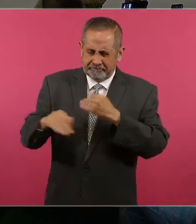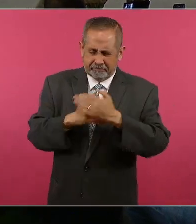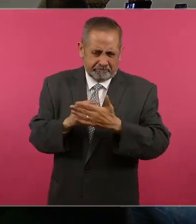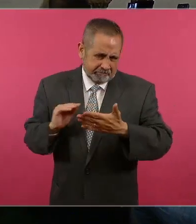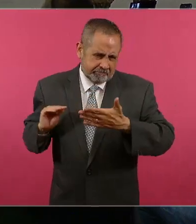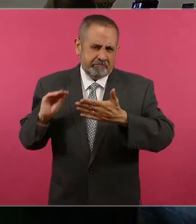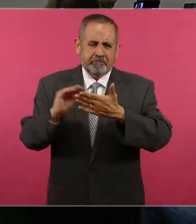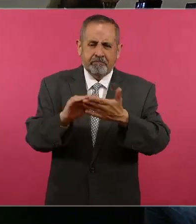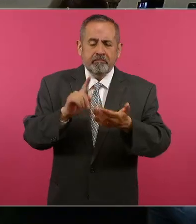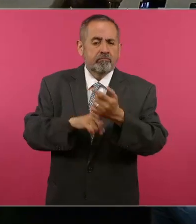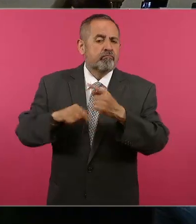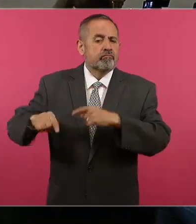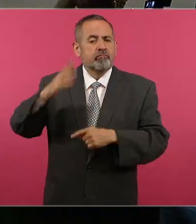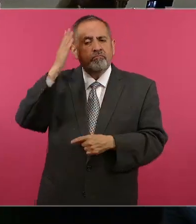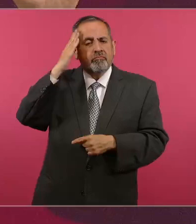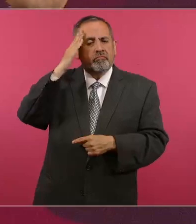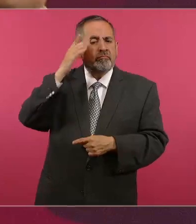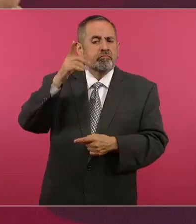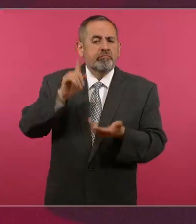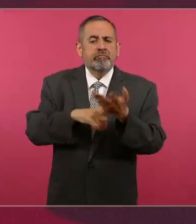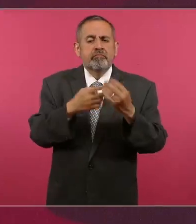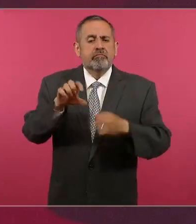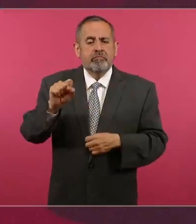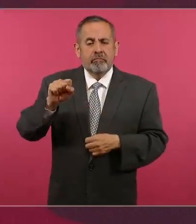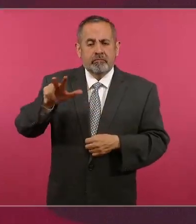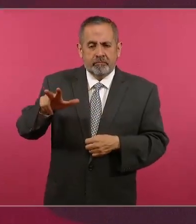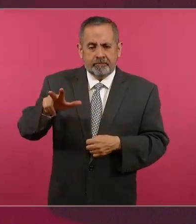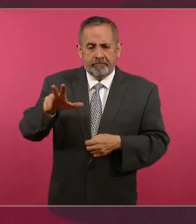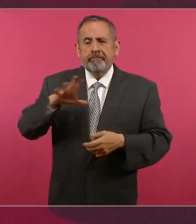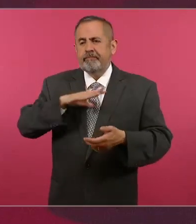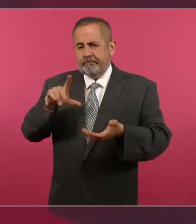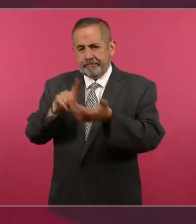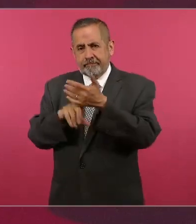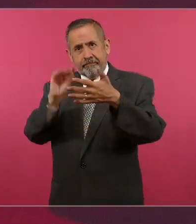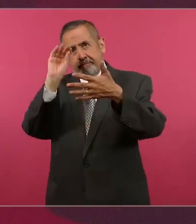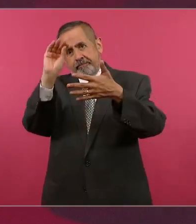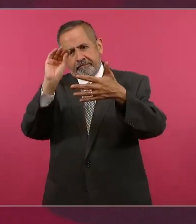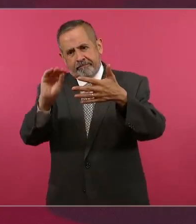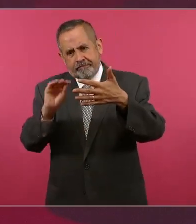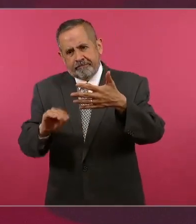están los líderes del 68, ahí están